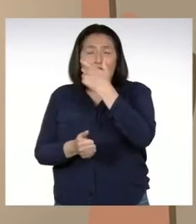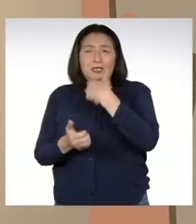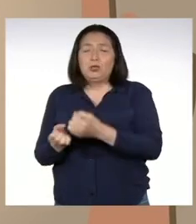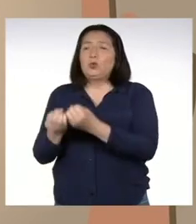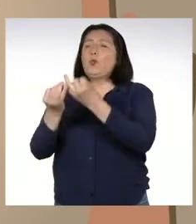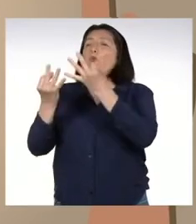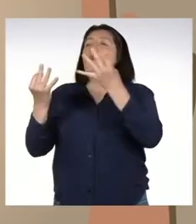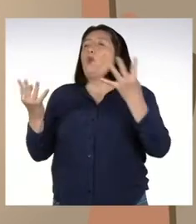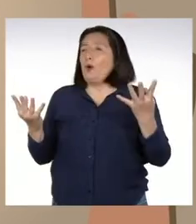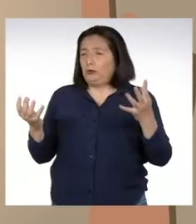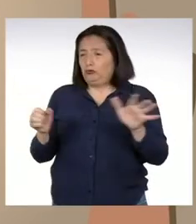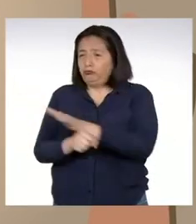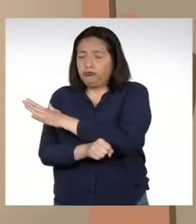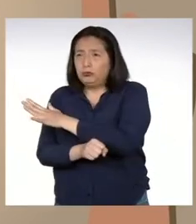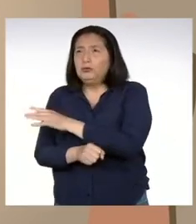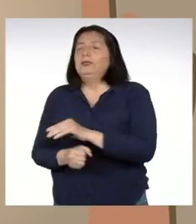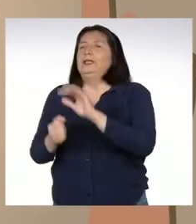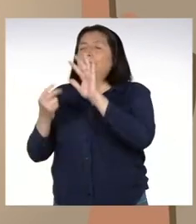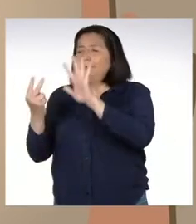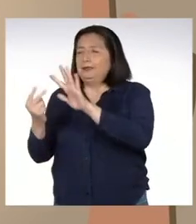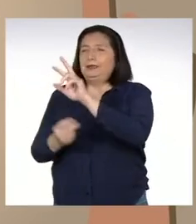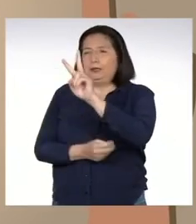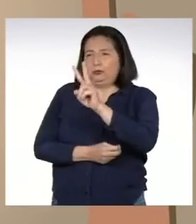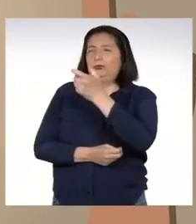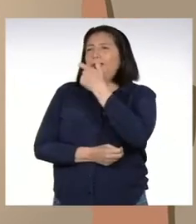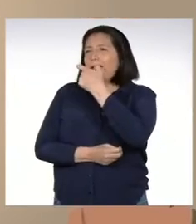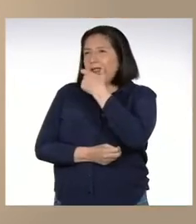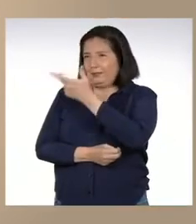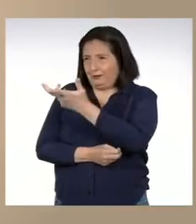generando un total de 72 galletas.